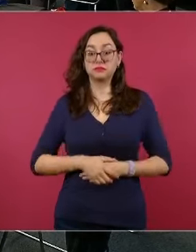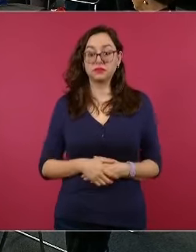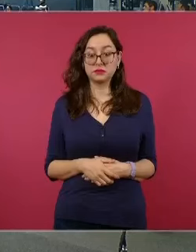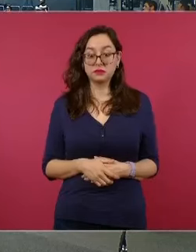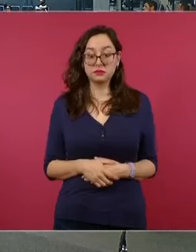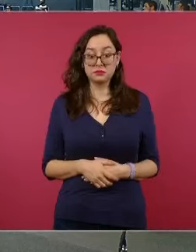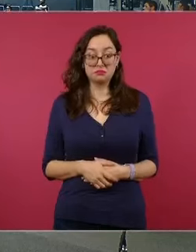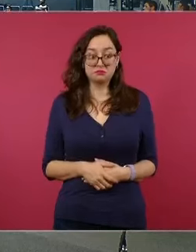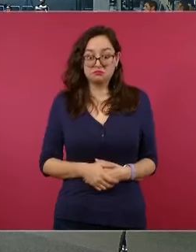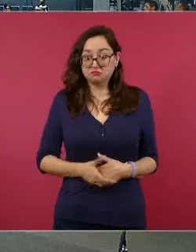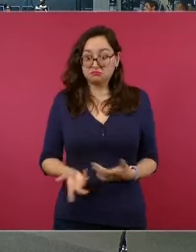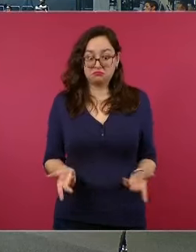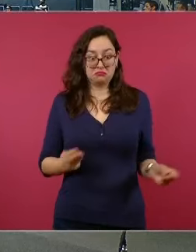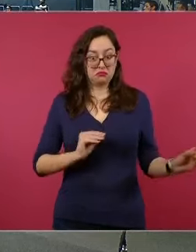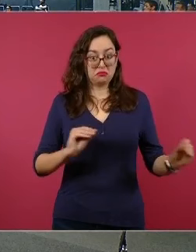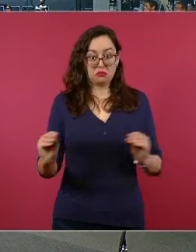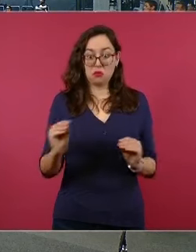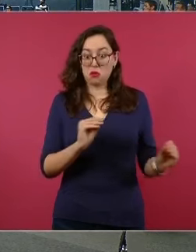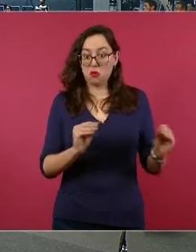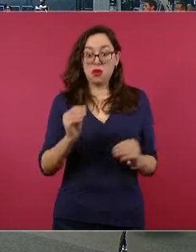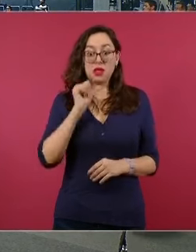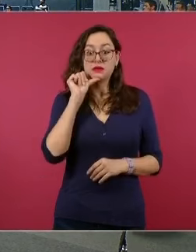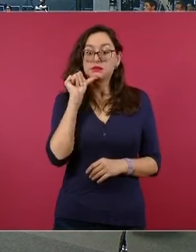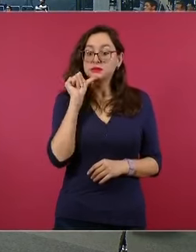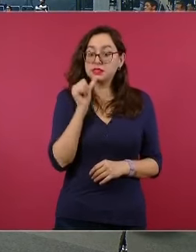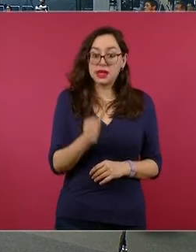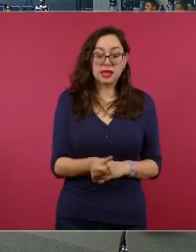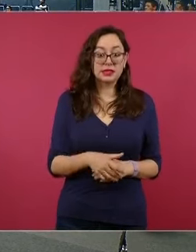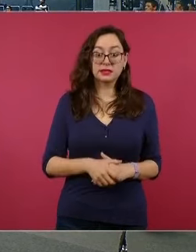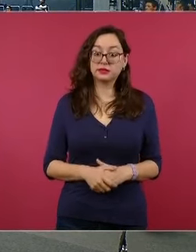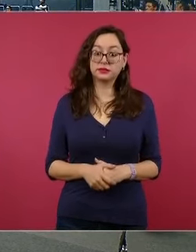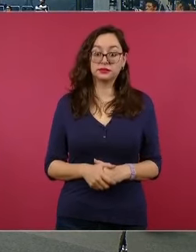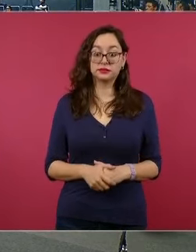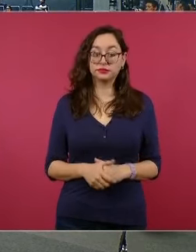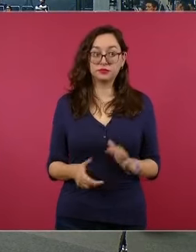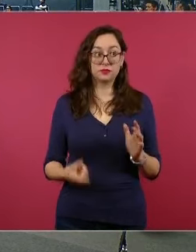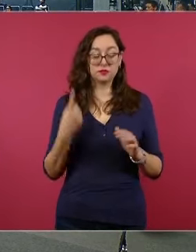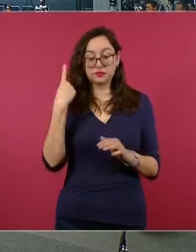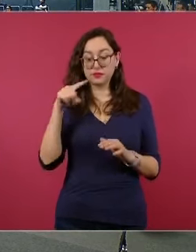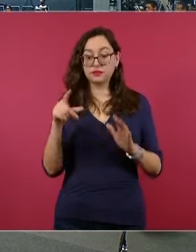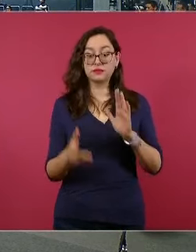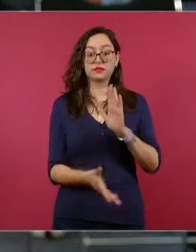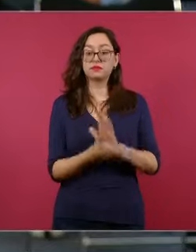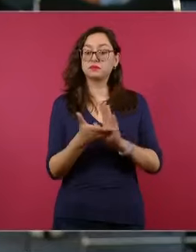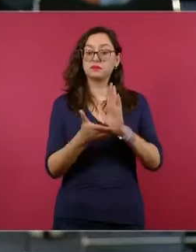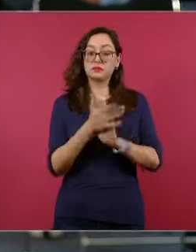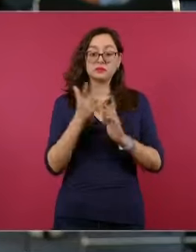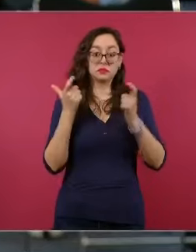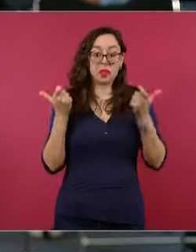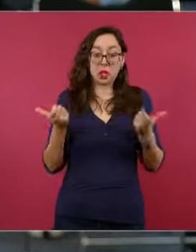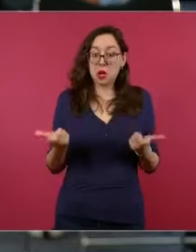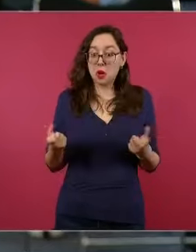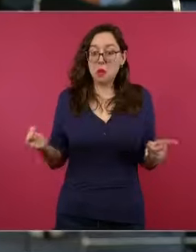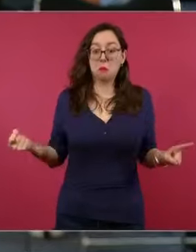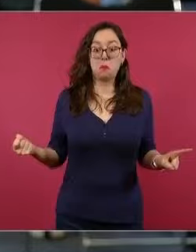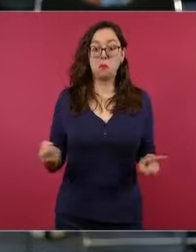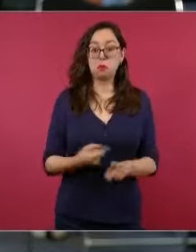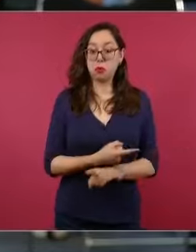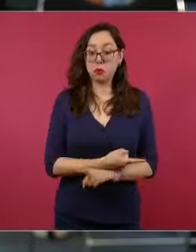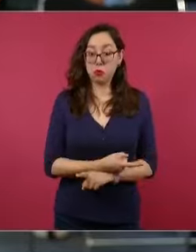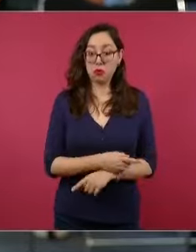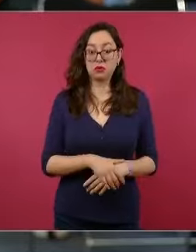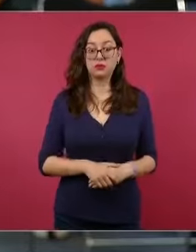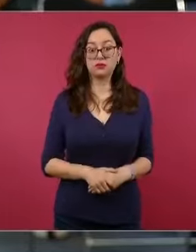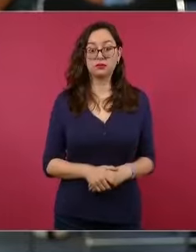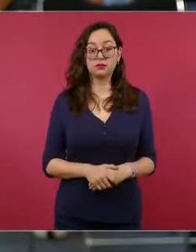una piedra en Sonora ese recurso era para infraestructura no puso ni una piedra el dinero quién sabe dónde quedó cuando entra